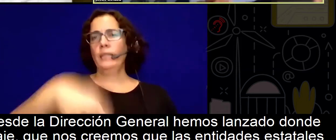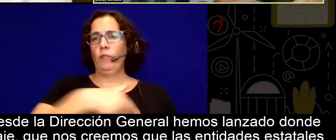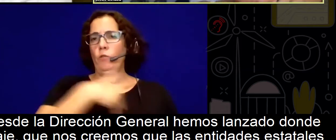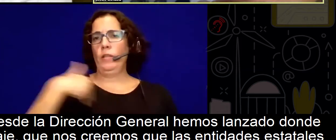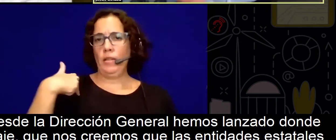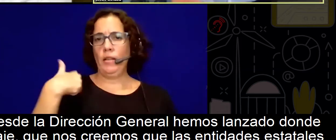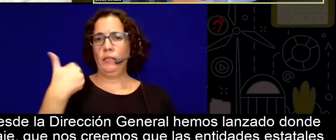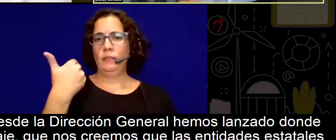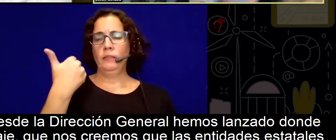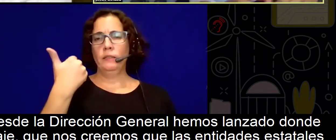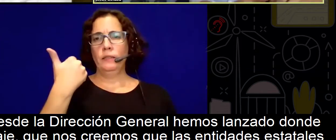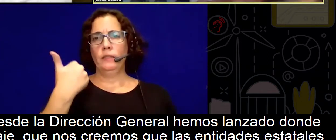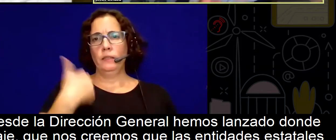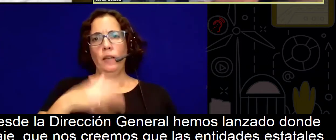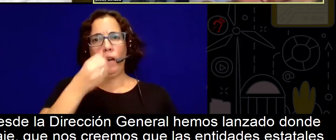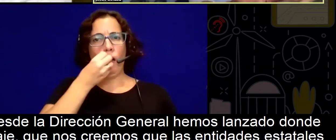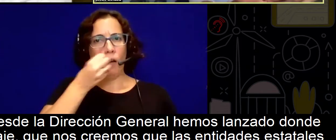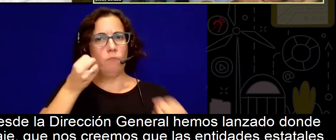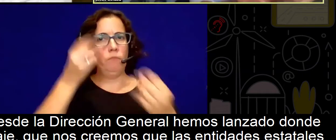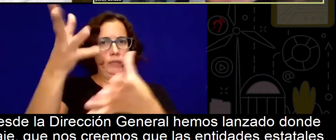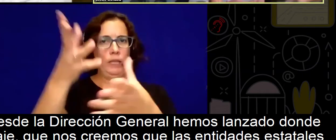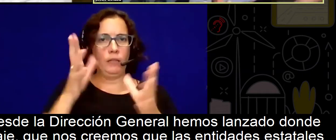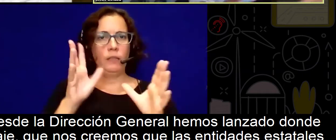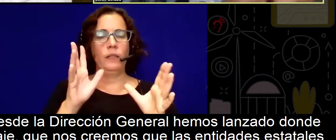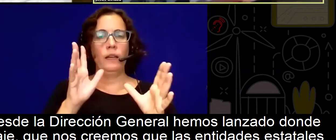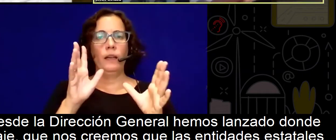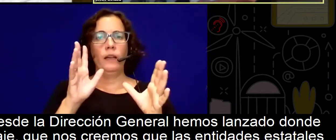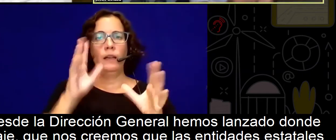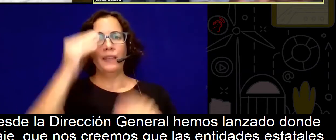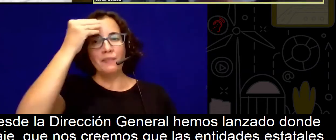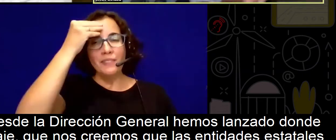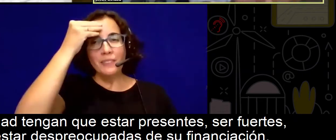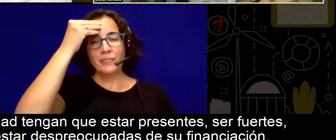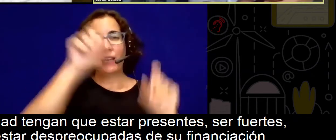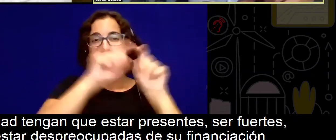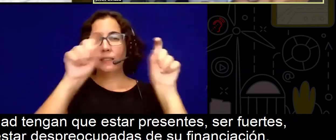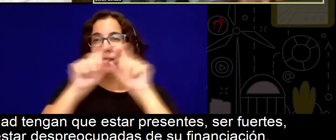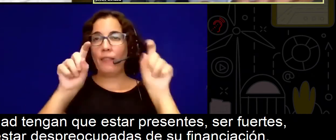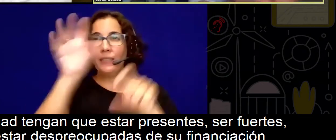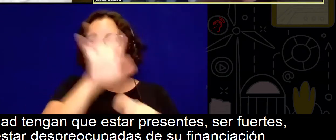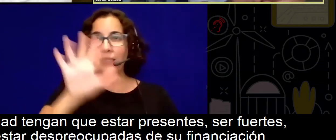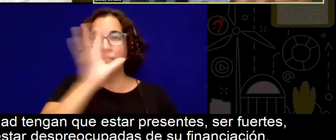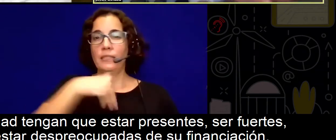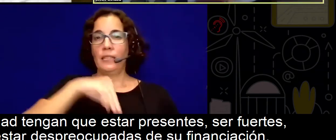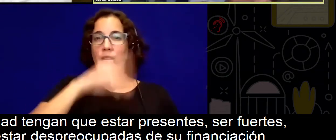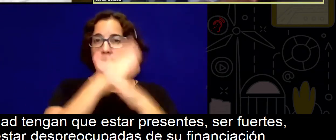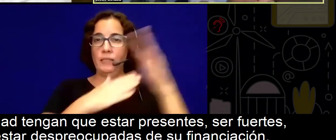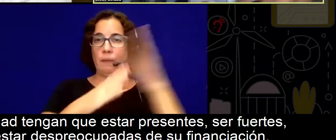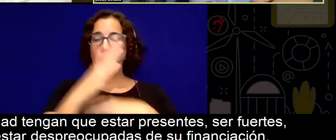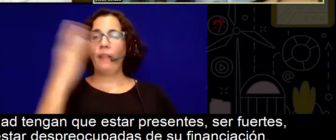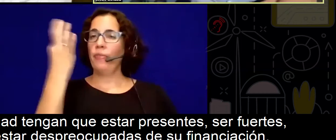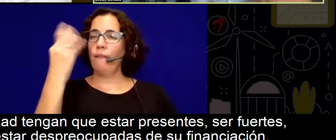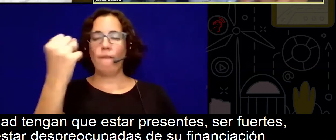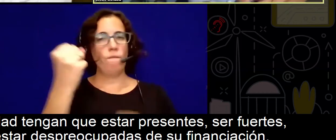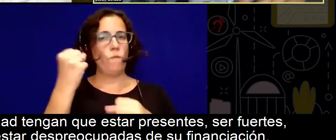lanzado en donde corresponde el mensaje, que nos creemos que las entidades estatales de la discapacidad tengan que estar presentes, tengan que ser